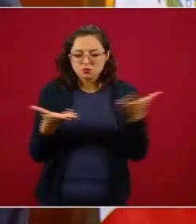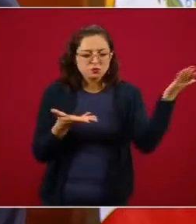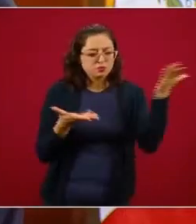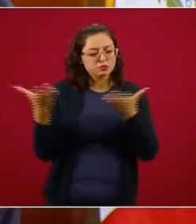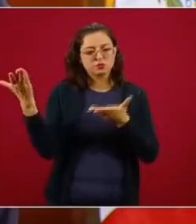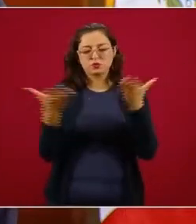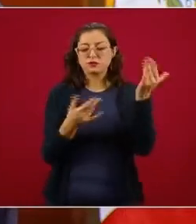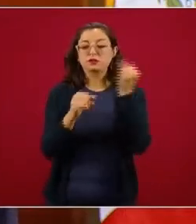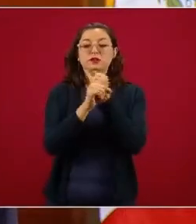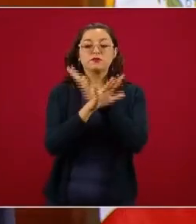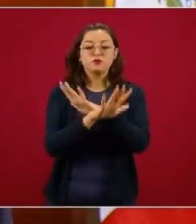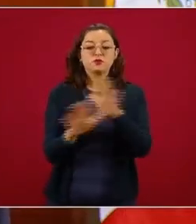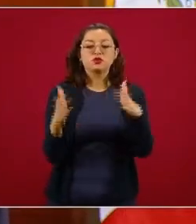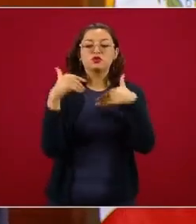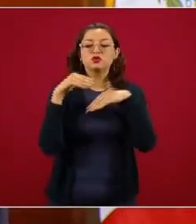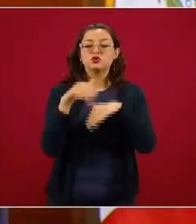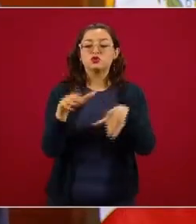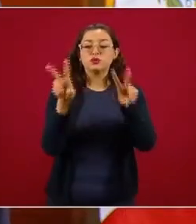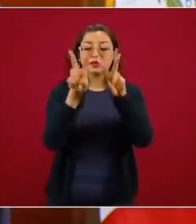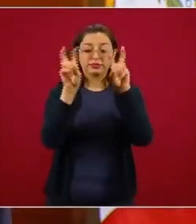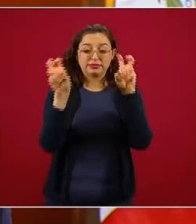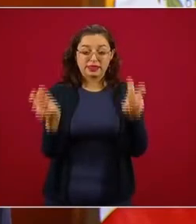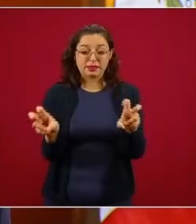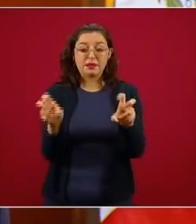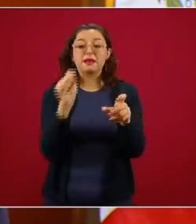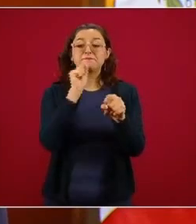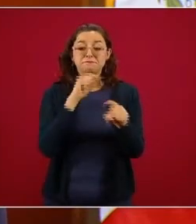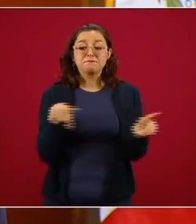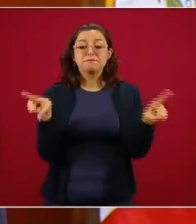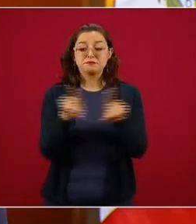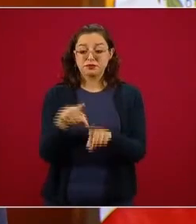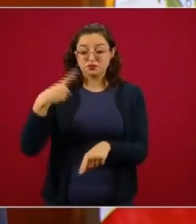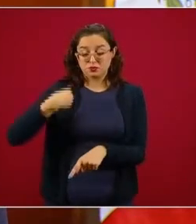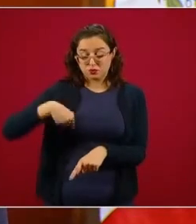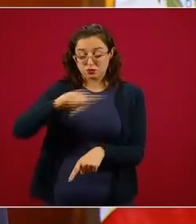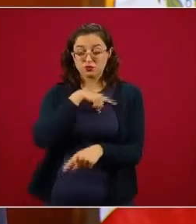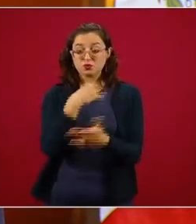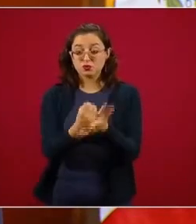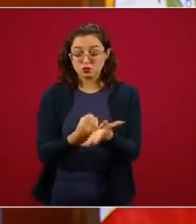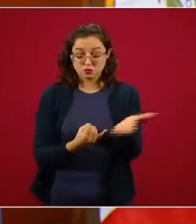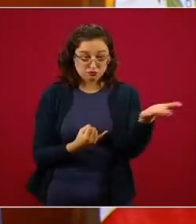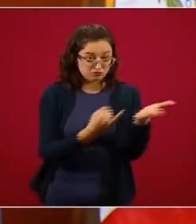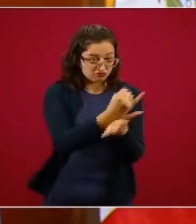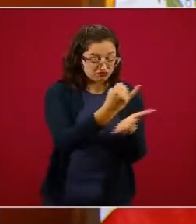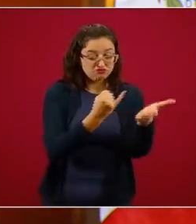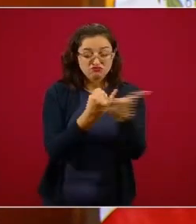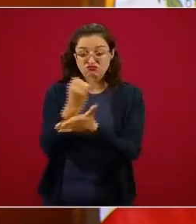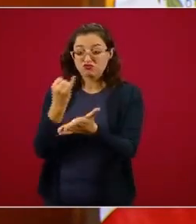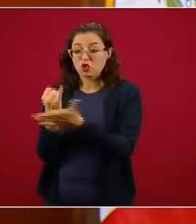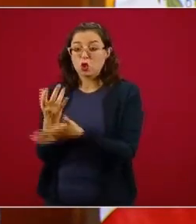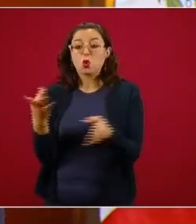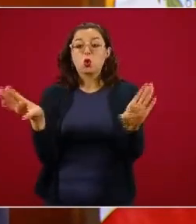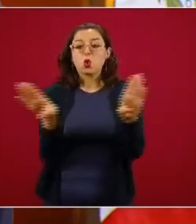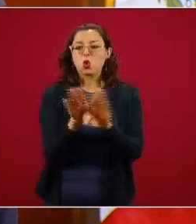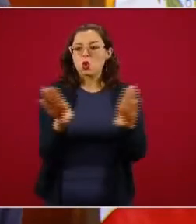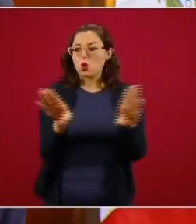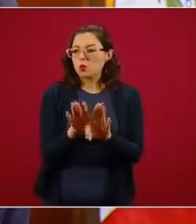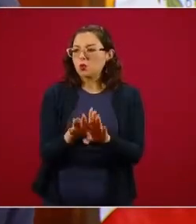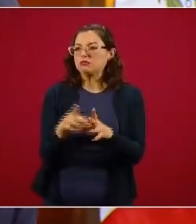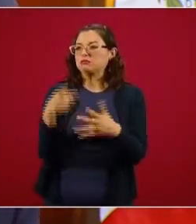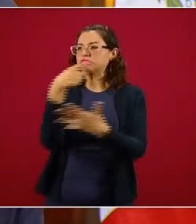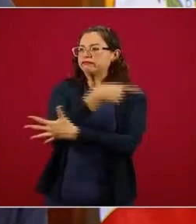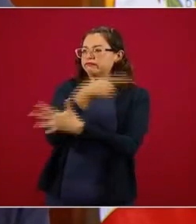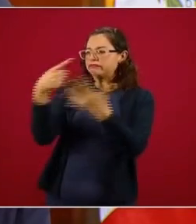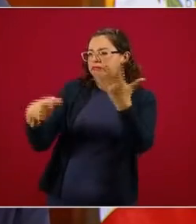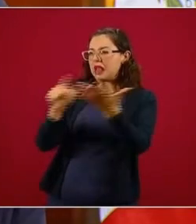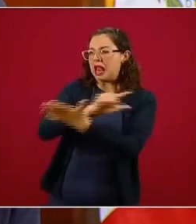país sobre esta materia y tomar decisiones que permitan enfrentar los distintos delitos